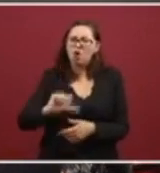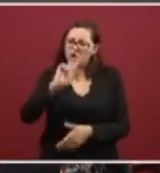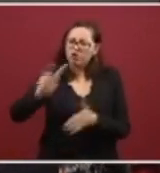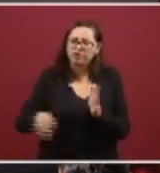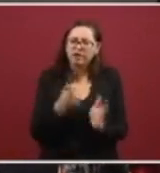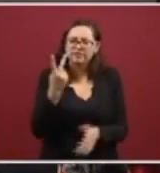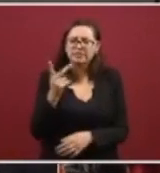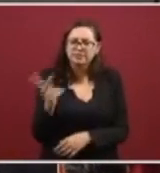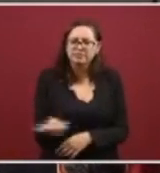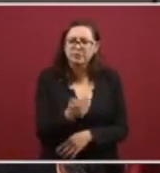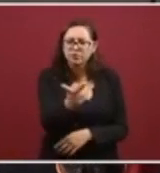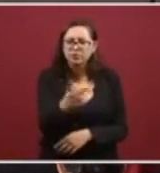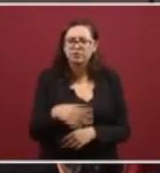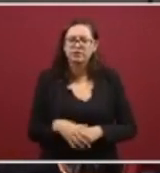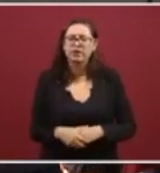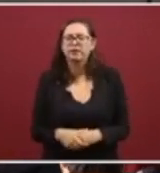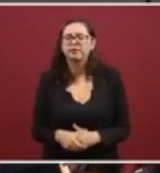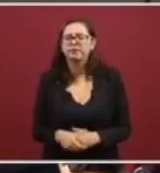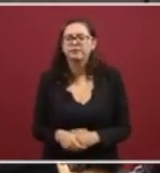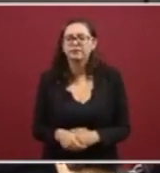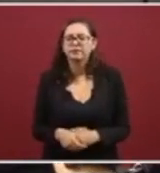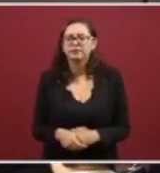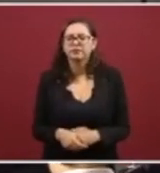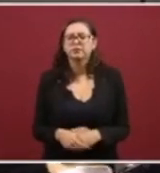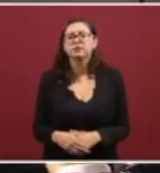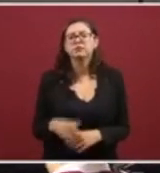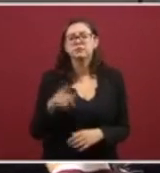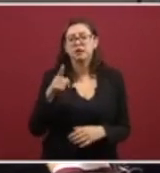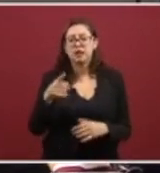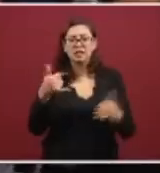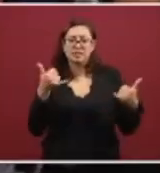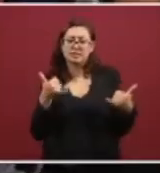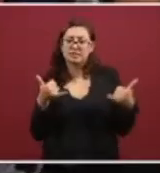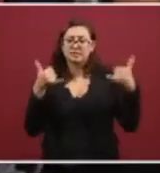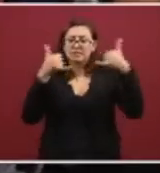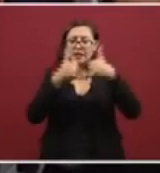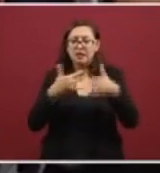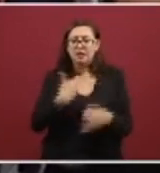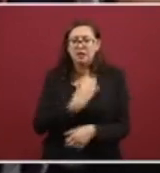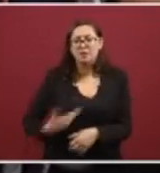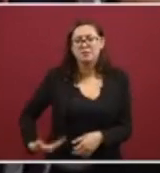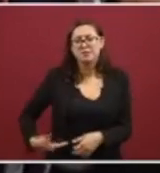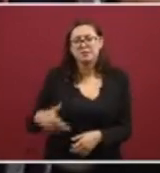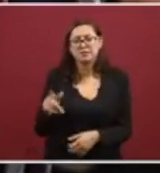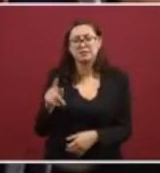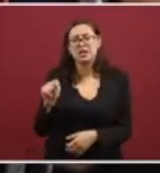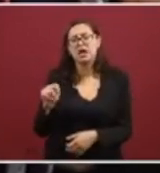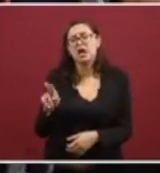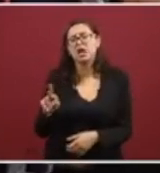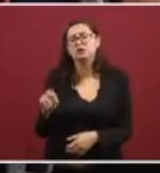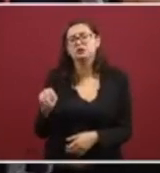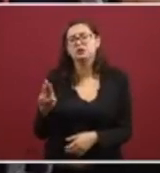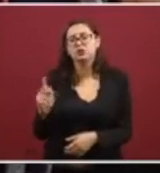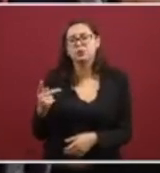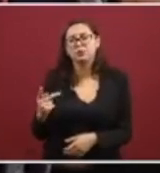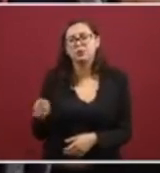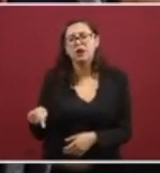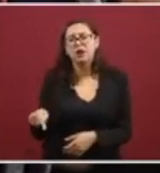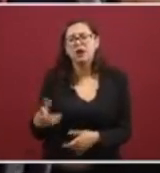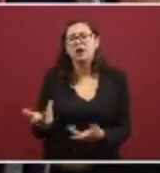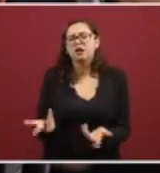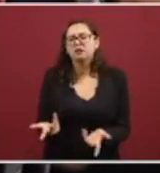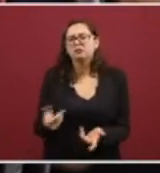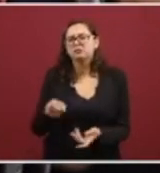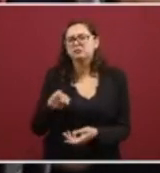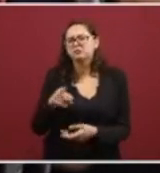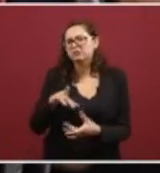esta llamada que tuvo con el presidente Trump. Me gustaría saber los detalles. Usted ayer dijo